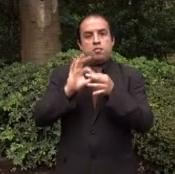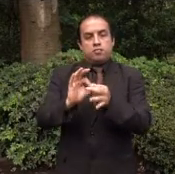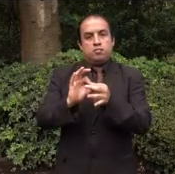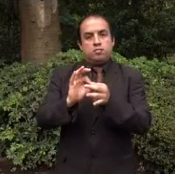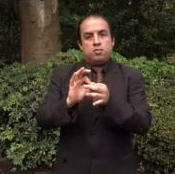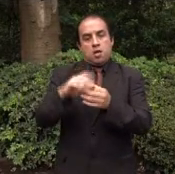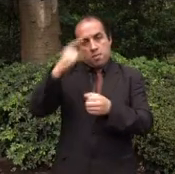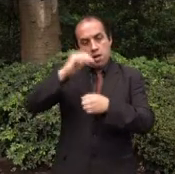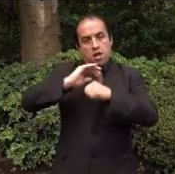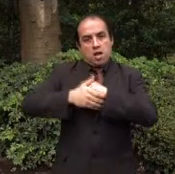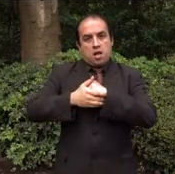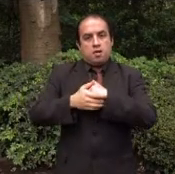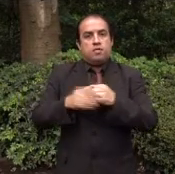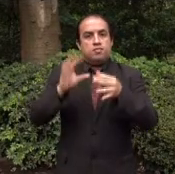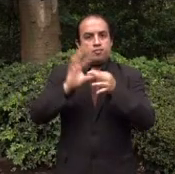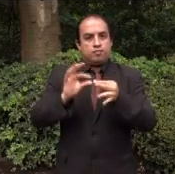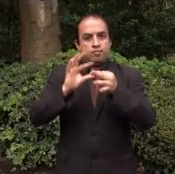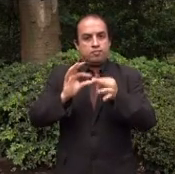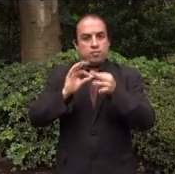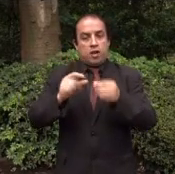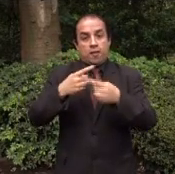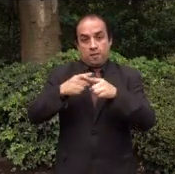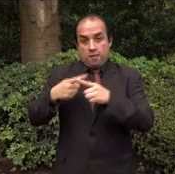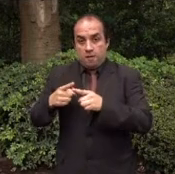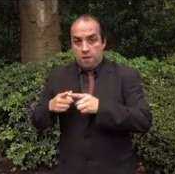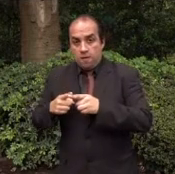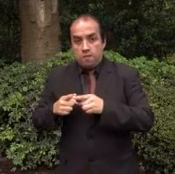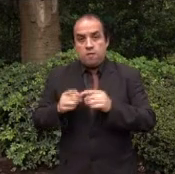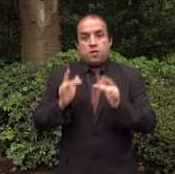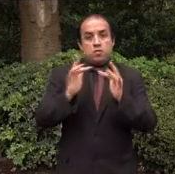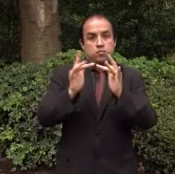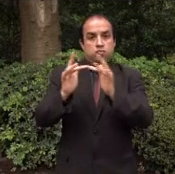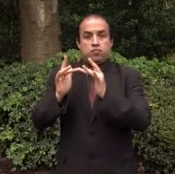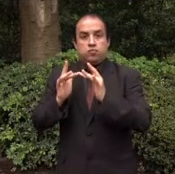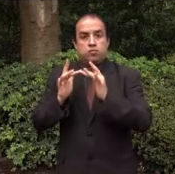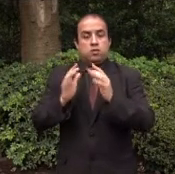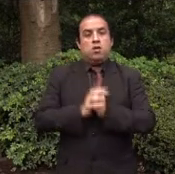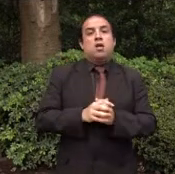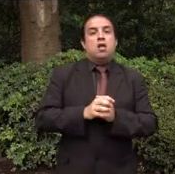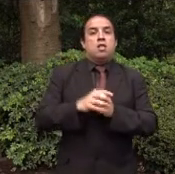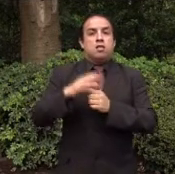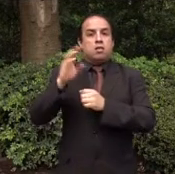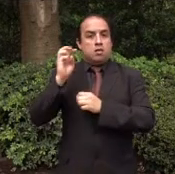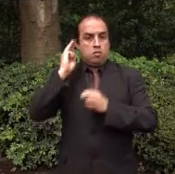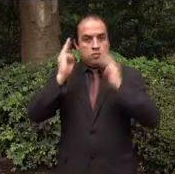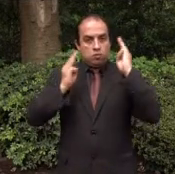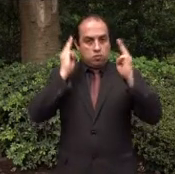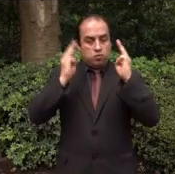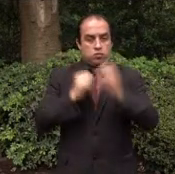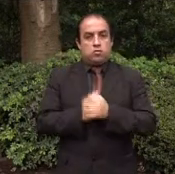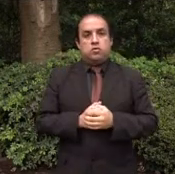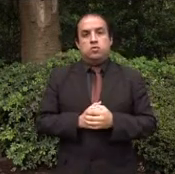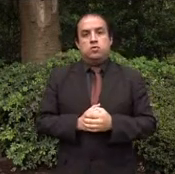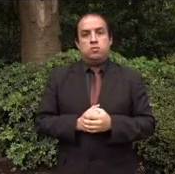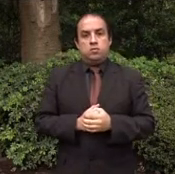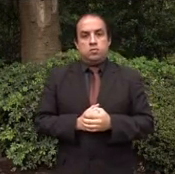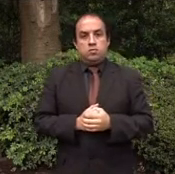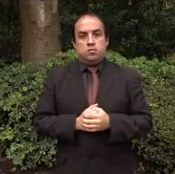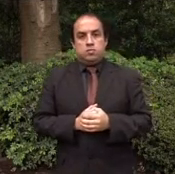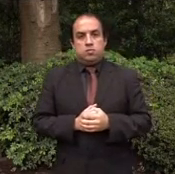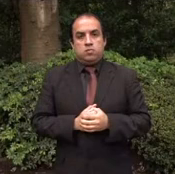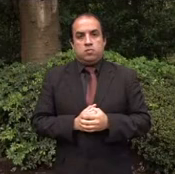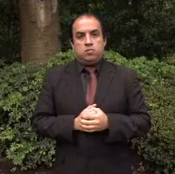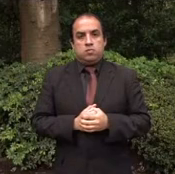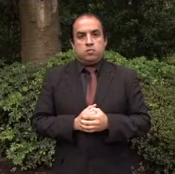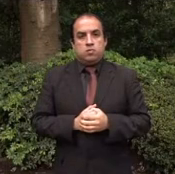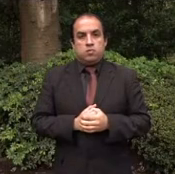de este distrito de museos desde lo prehispánico hasta la creación contemporánea. El cubo